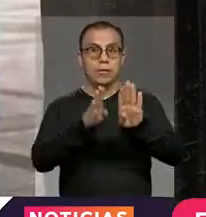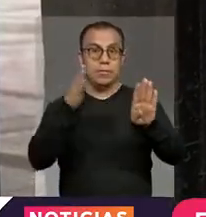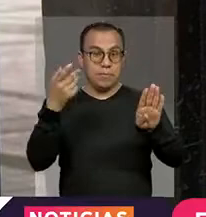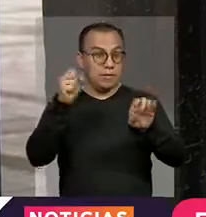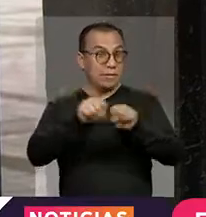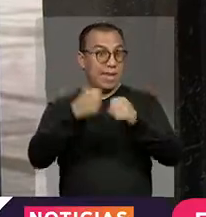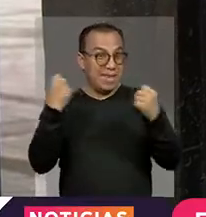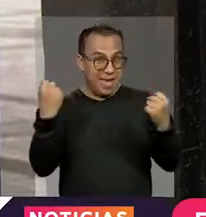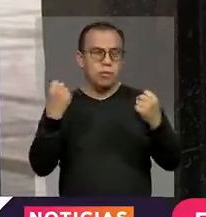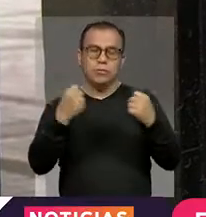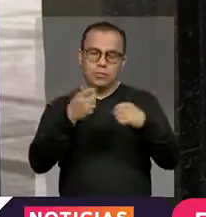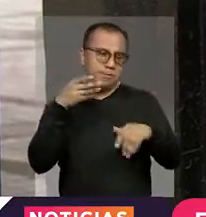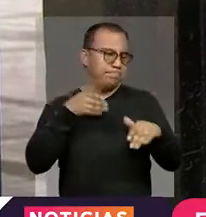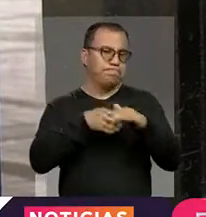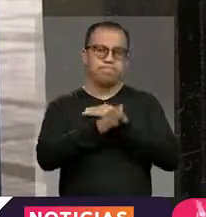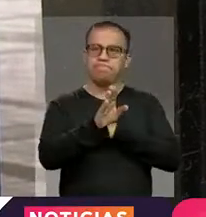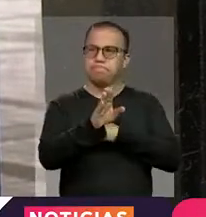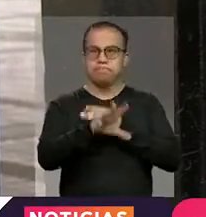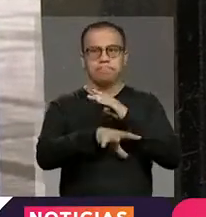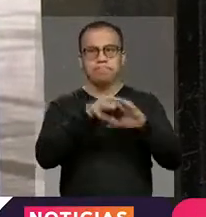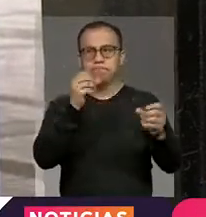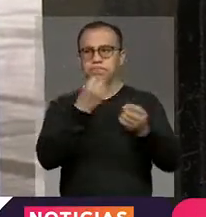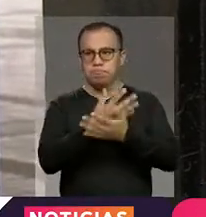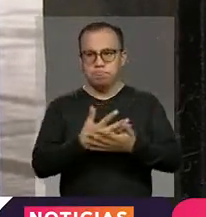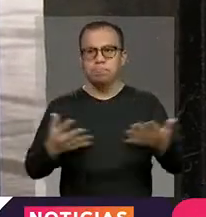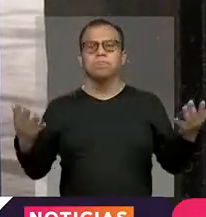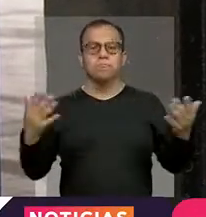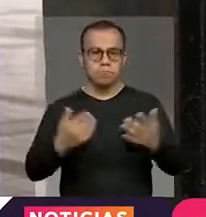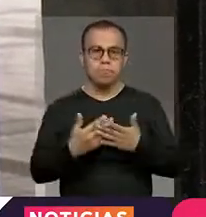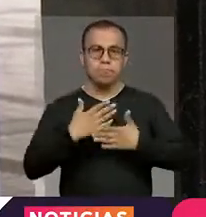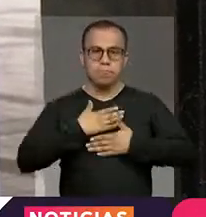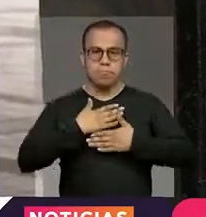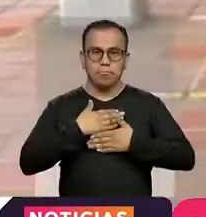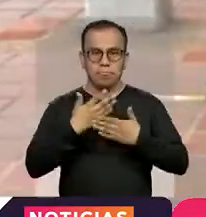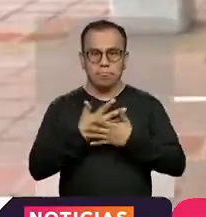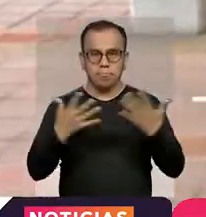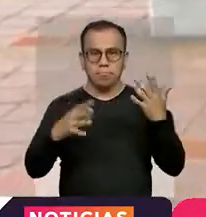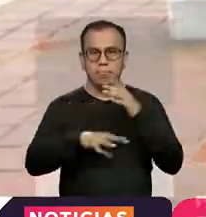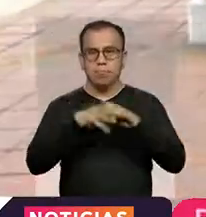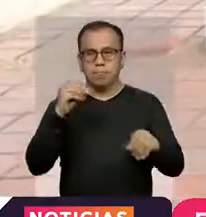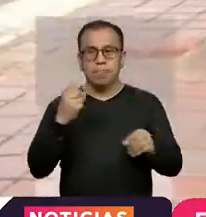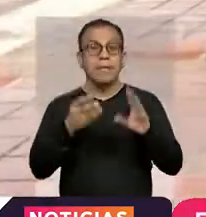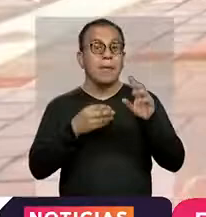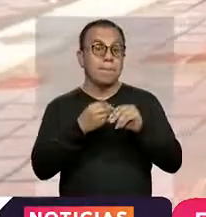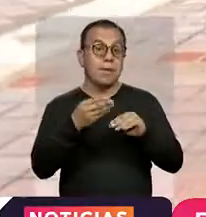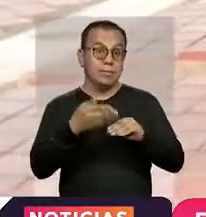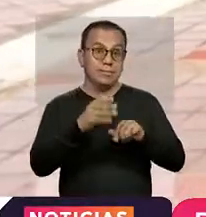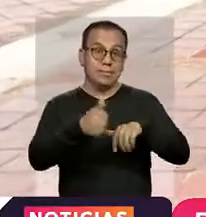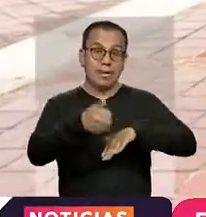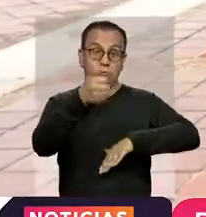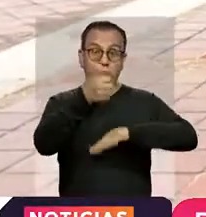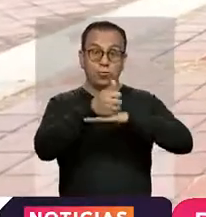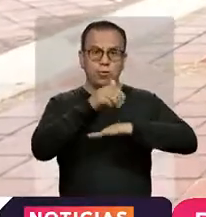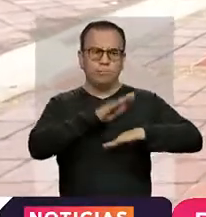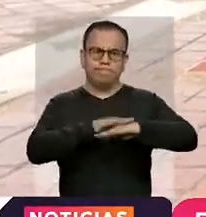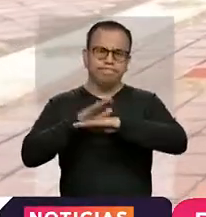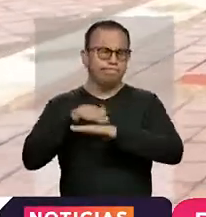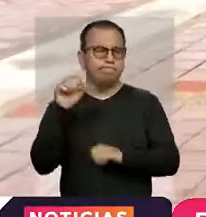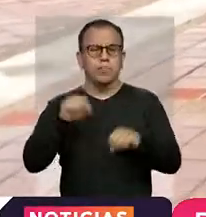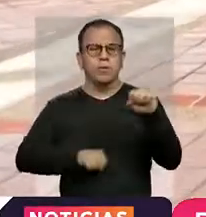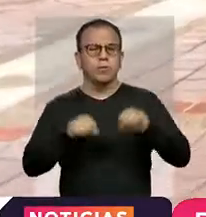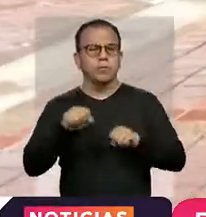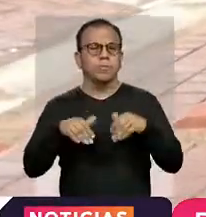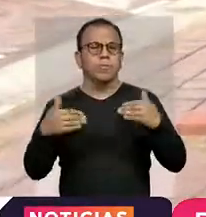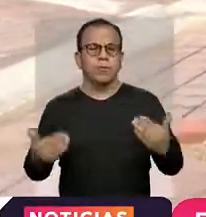metieron. Se me llevaron unas pertenencias mías. Las autoridades señalan que en lo posible no se